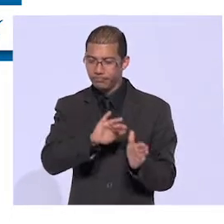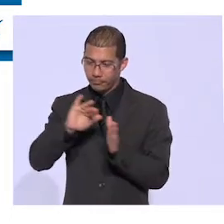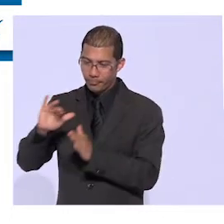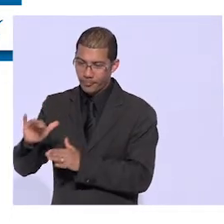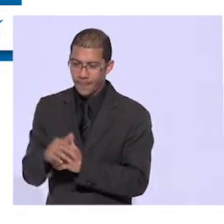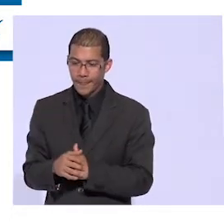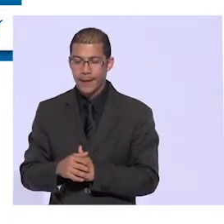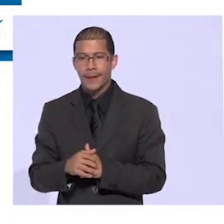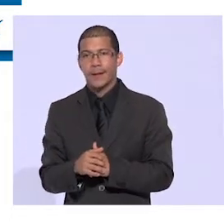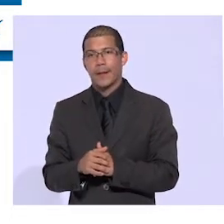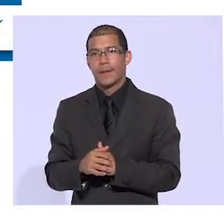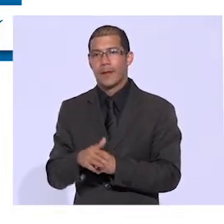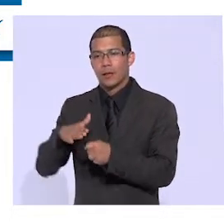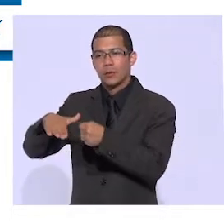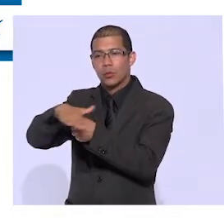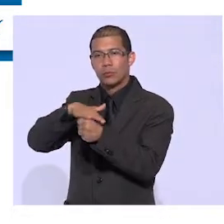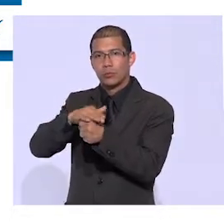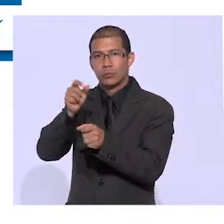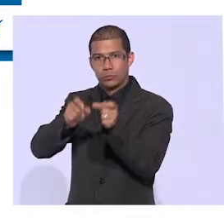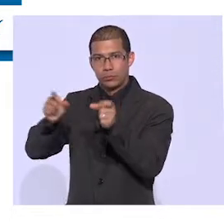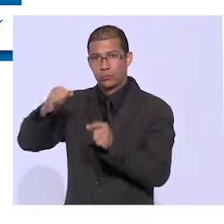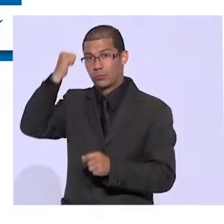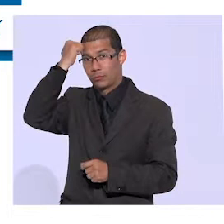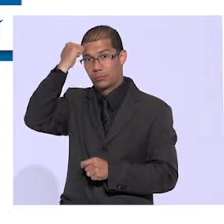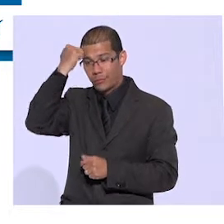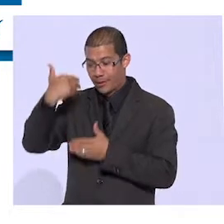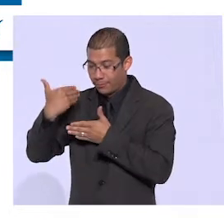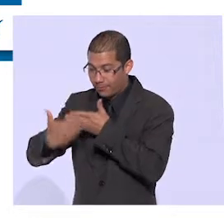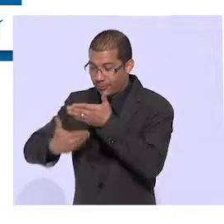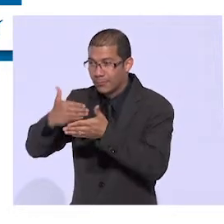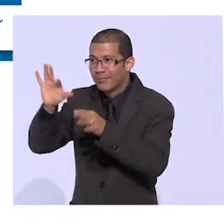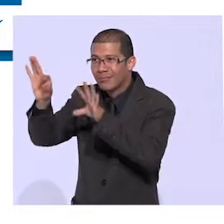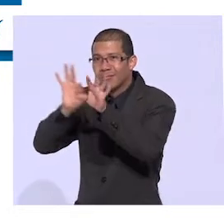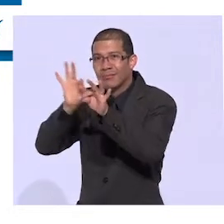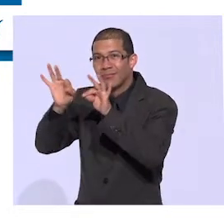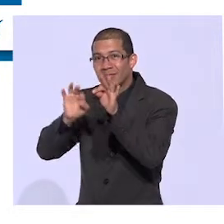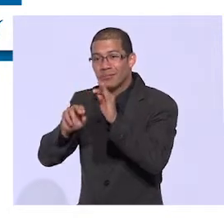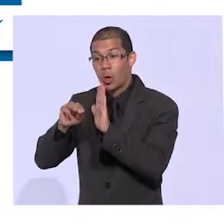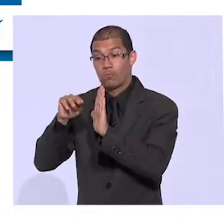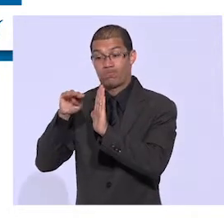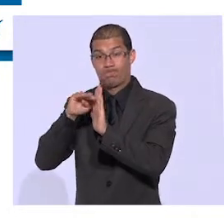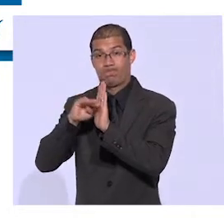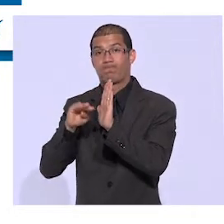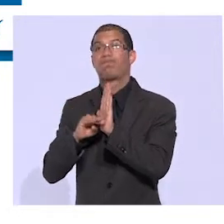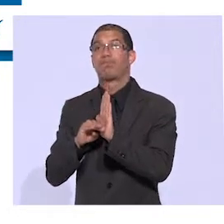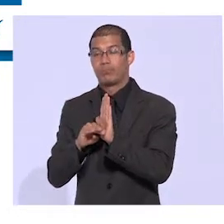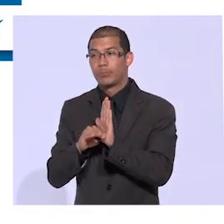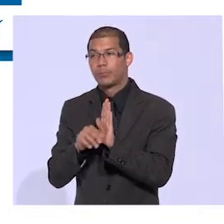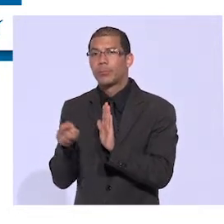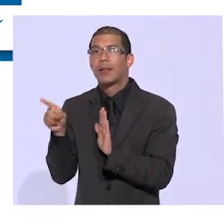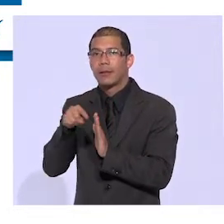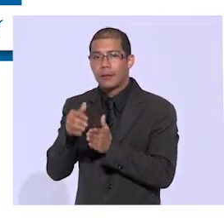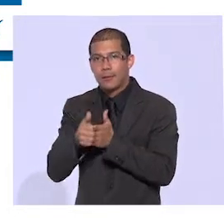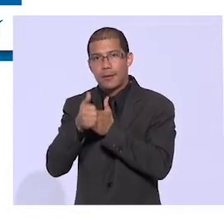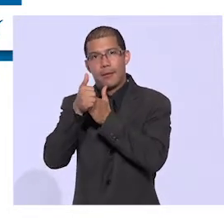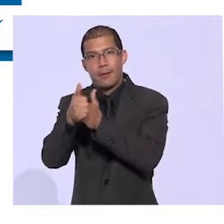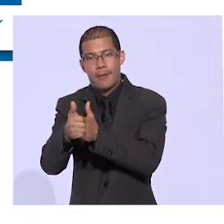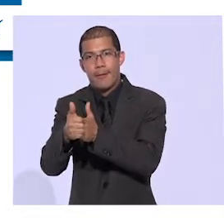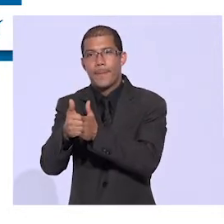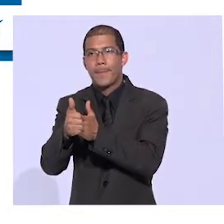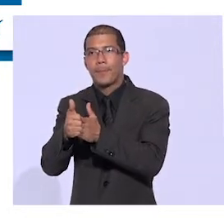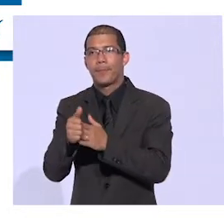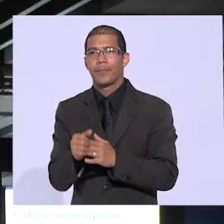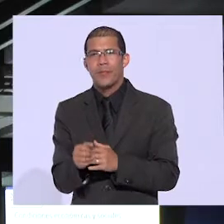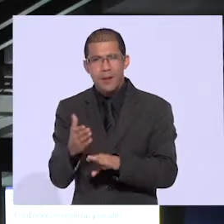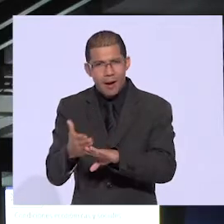profesorado, es decir, existen procesos de selección estrictos del profesor y además dirigidos para de esto